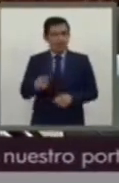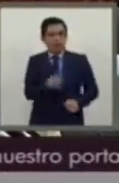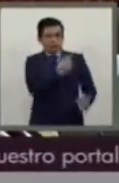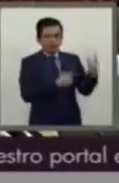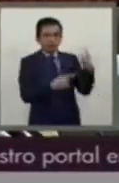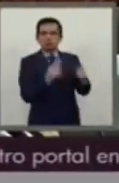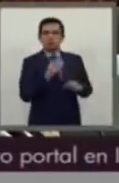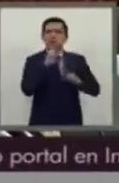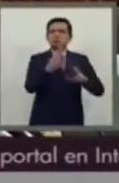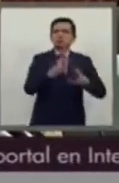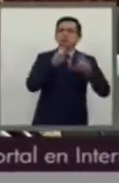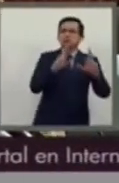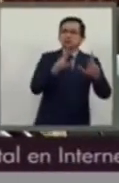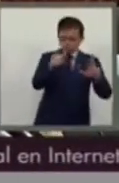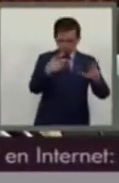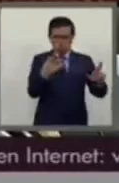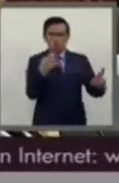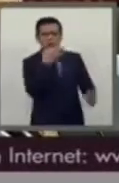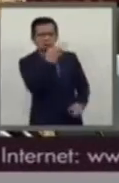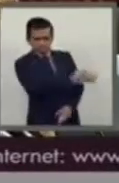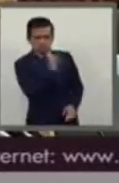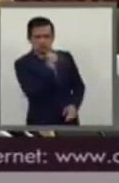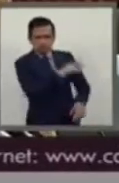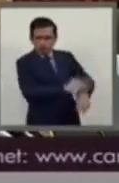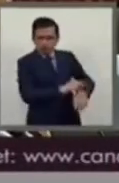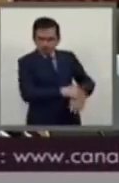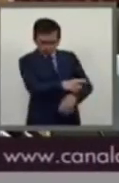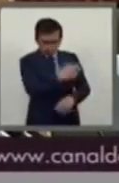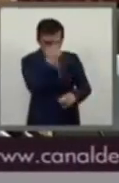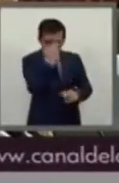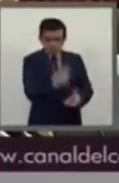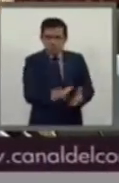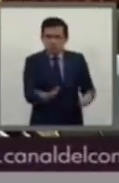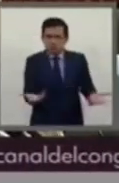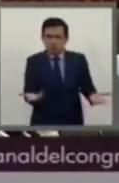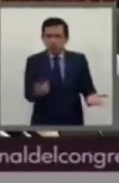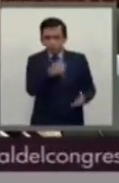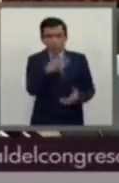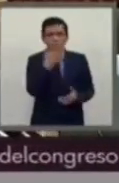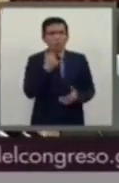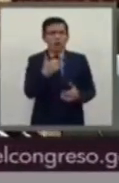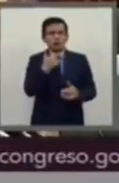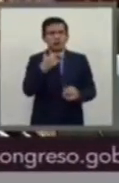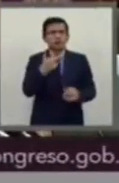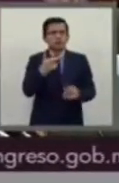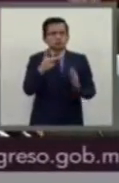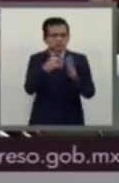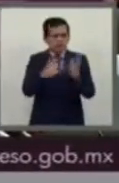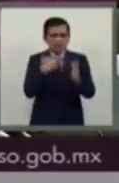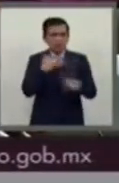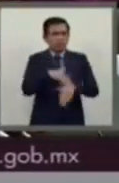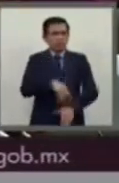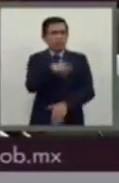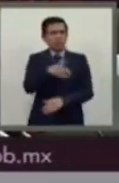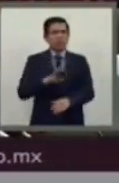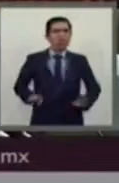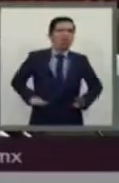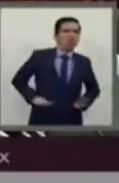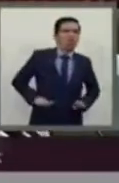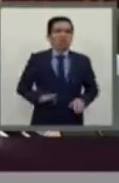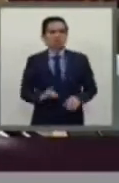chiflando, ahí no los mocionas y es una falta de respeto. No aplicas el reglamento, continúa, lo aplicas, diputado, a conveniencia.